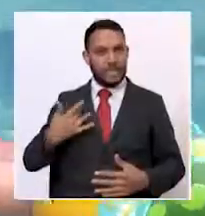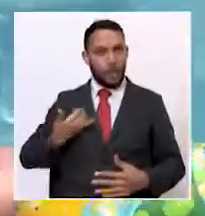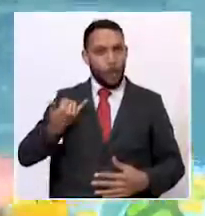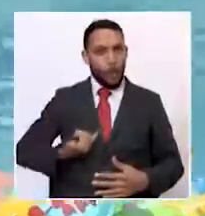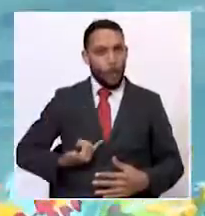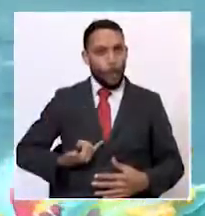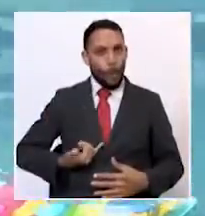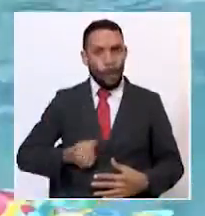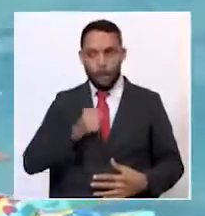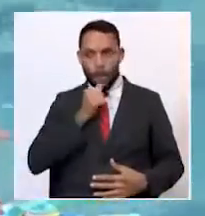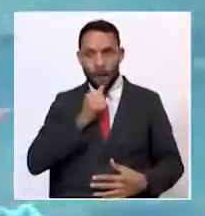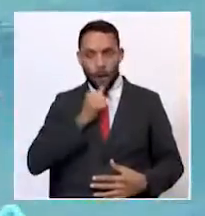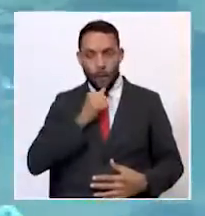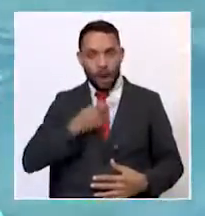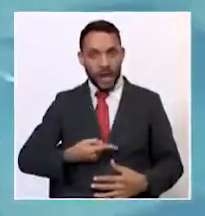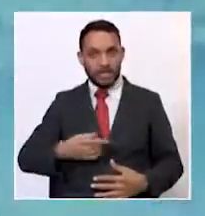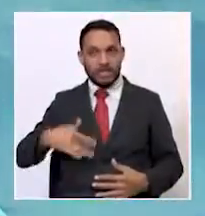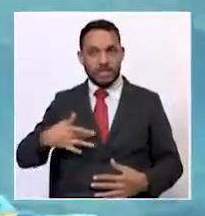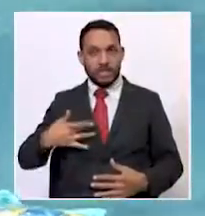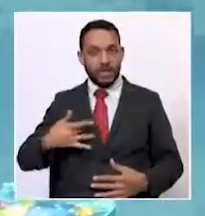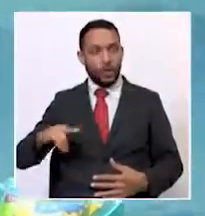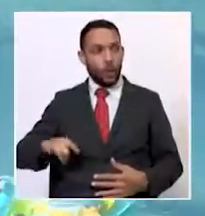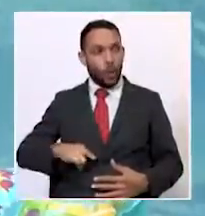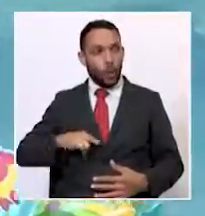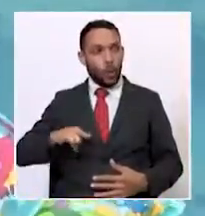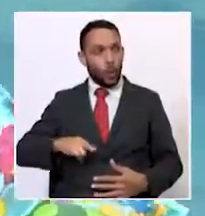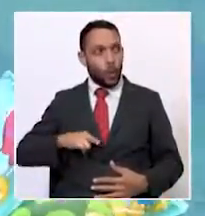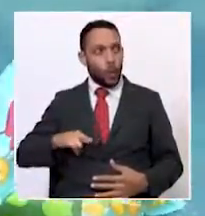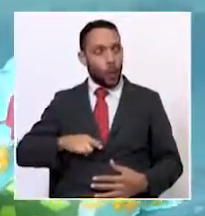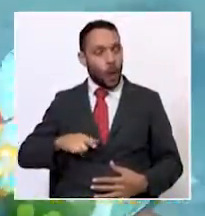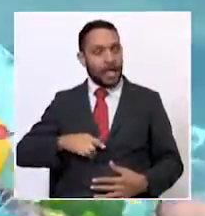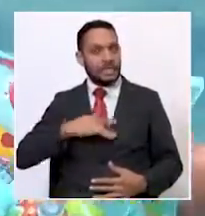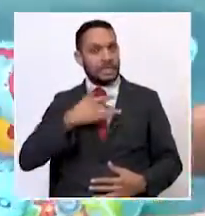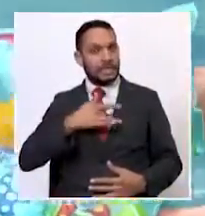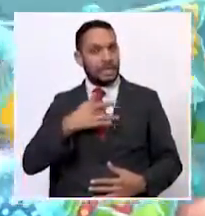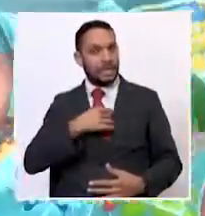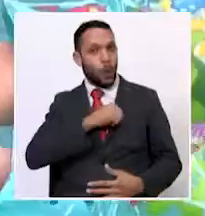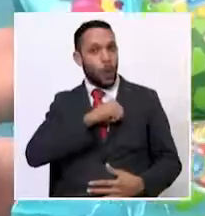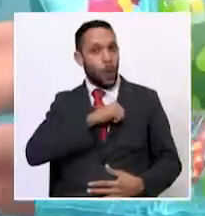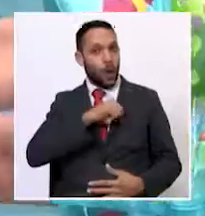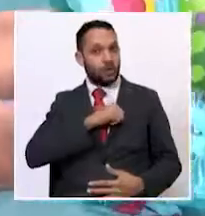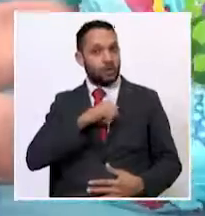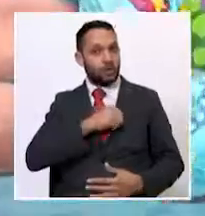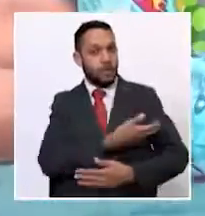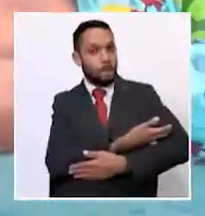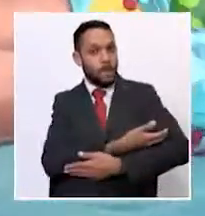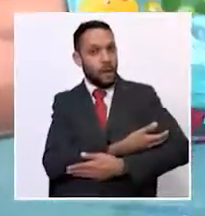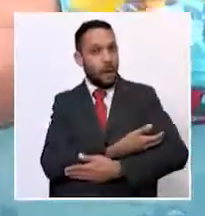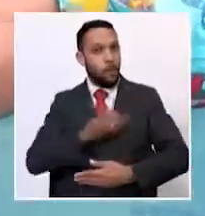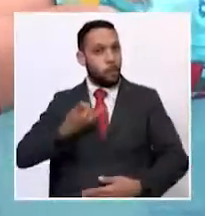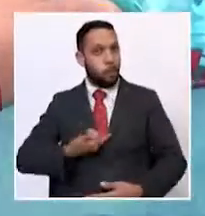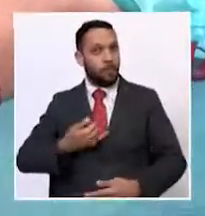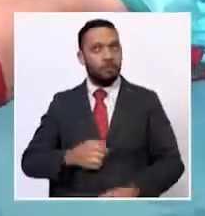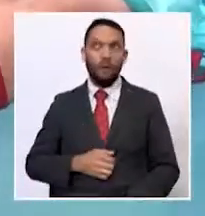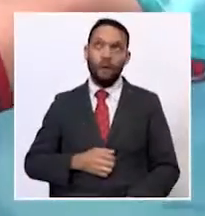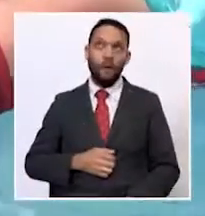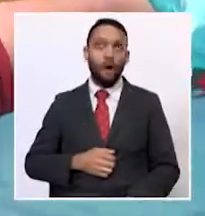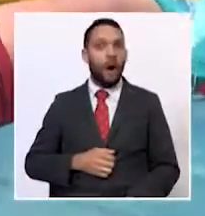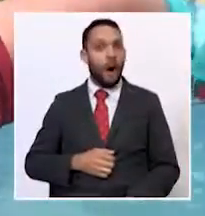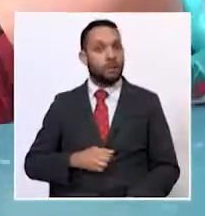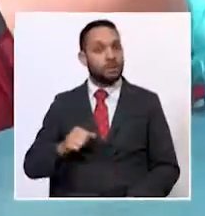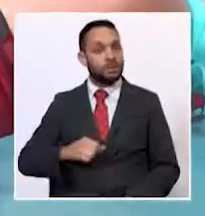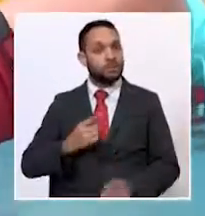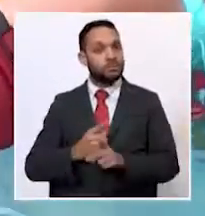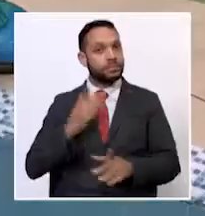dentro del agua. De manera que ustedes se van a liberar de las toxinas mentales, es parte fundamental del ejercicio de desintoxicación